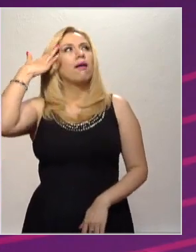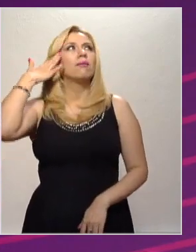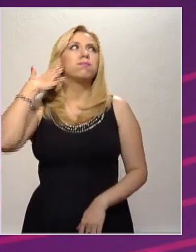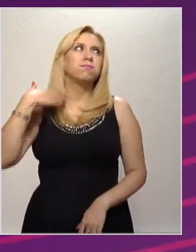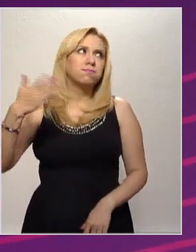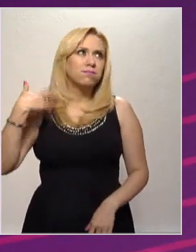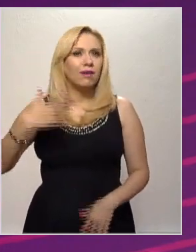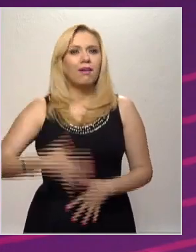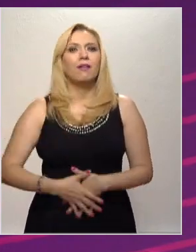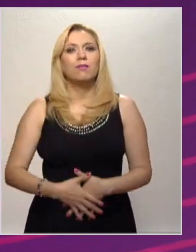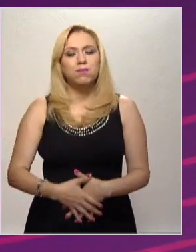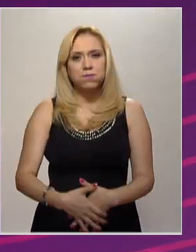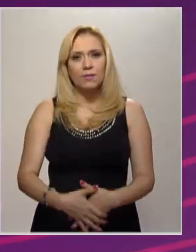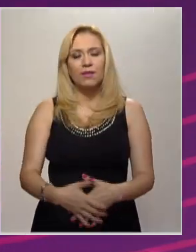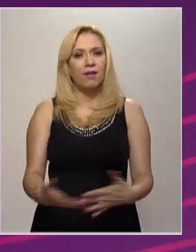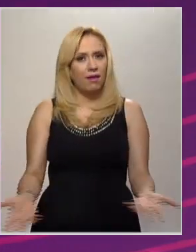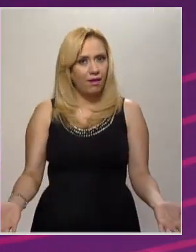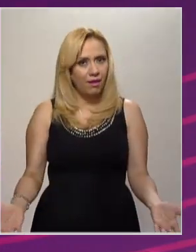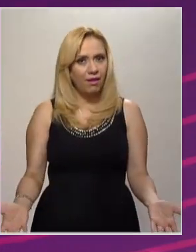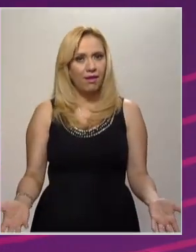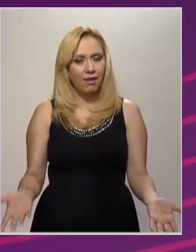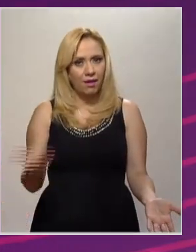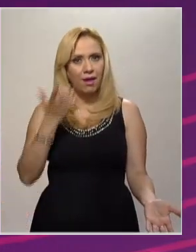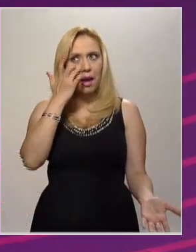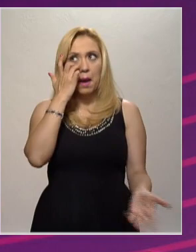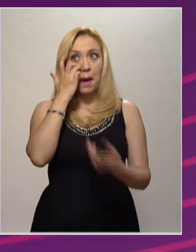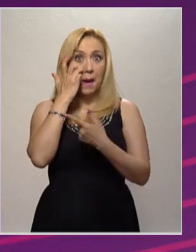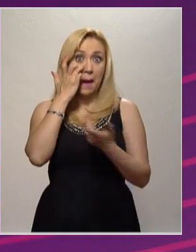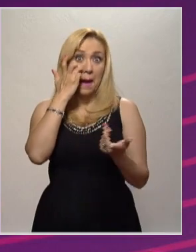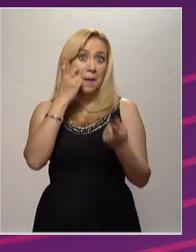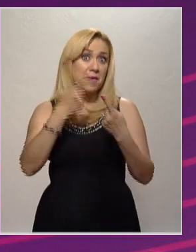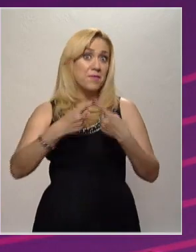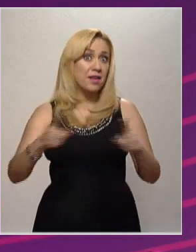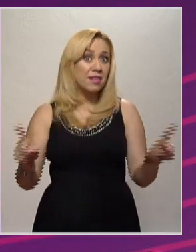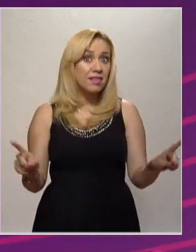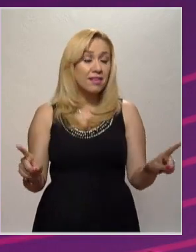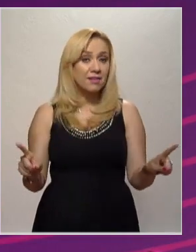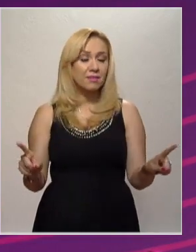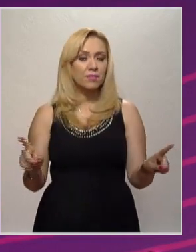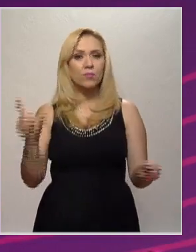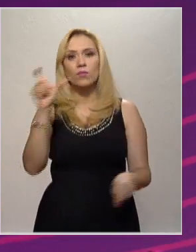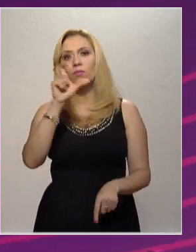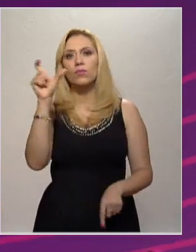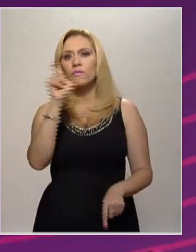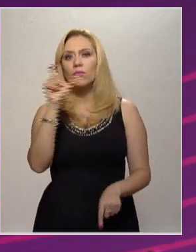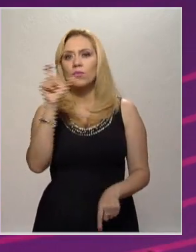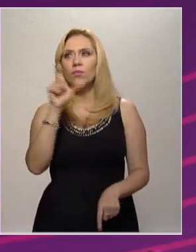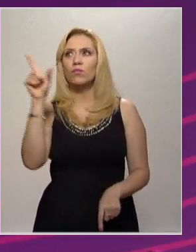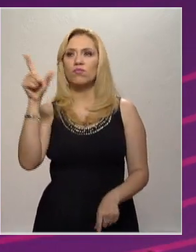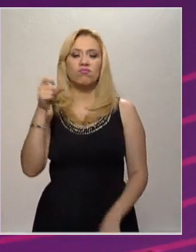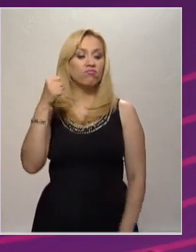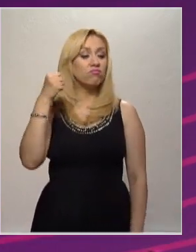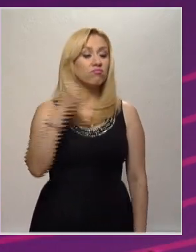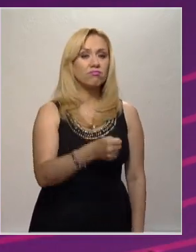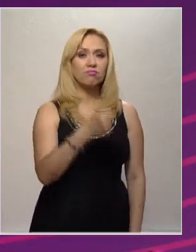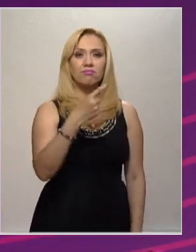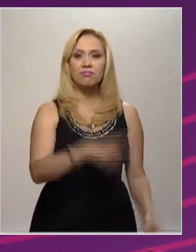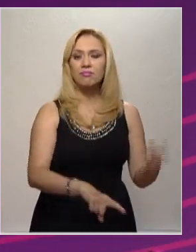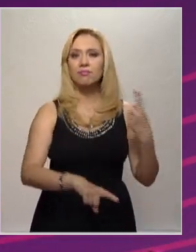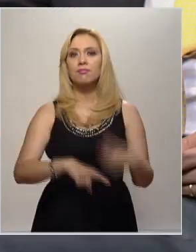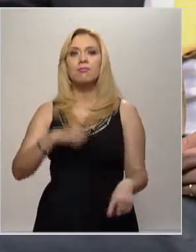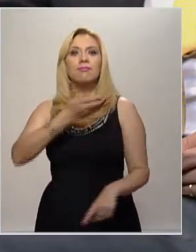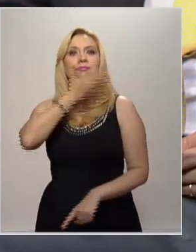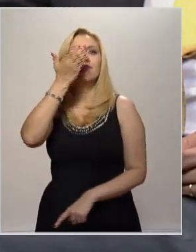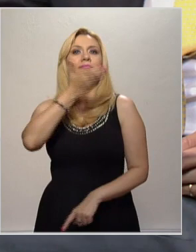a cooperar. Ese es el poder performativo del lenguaje, es decir, en una estructura así de jerárquica, claro, se